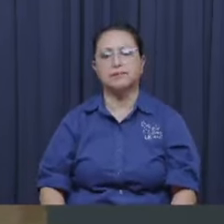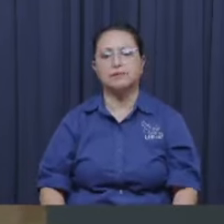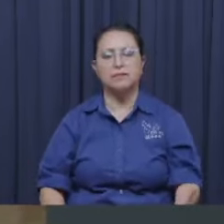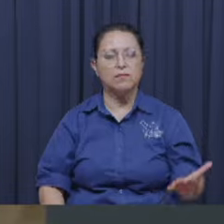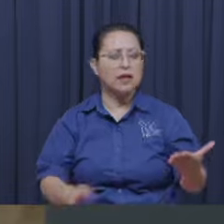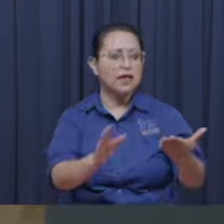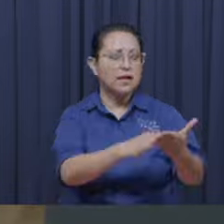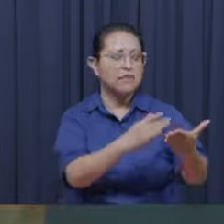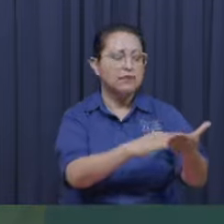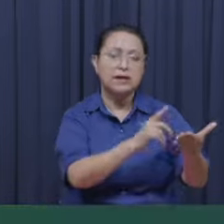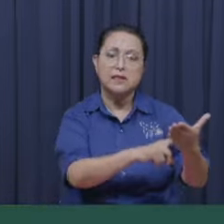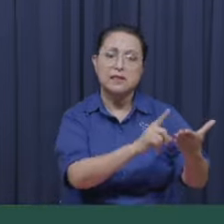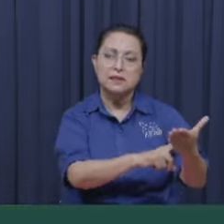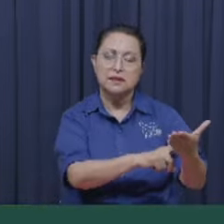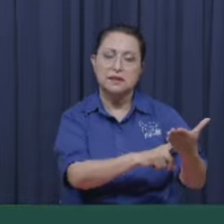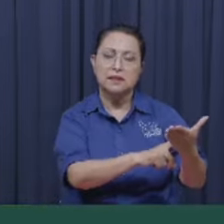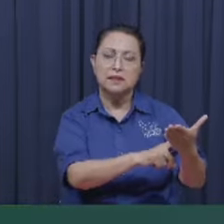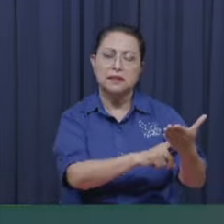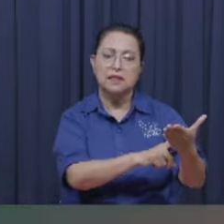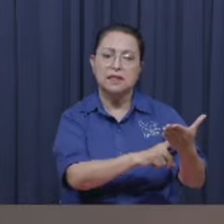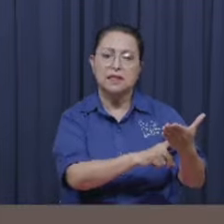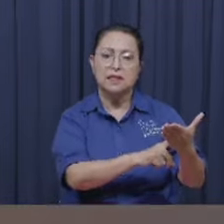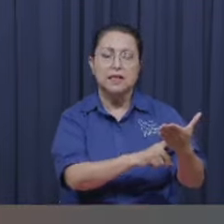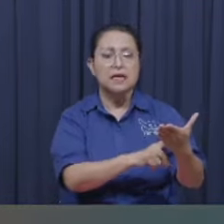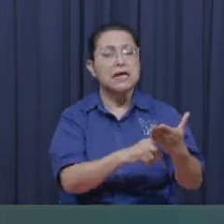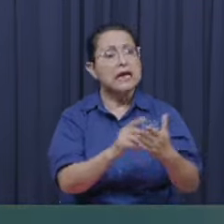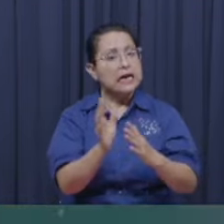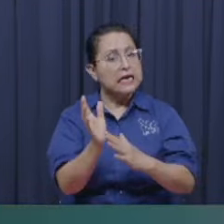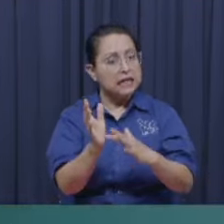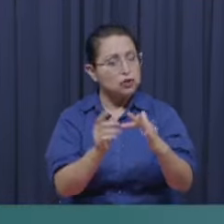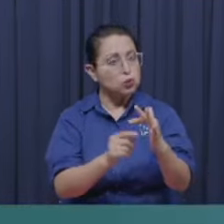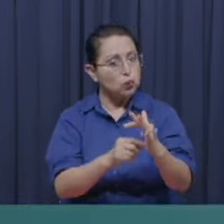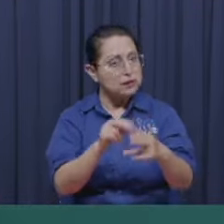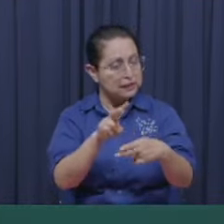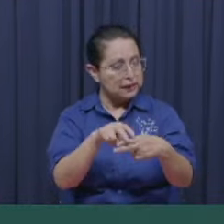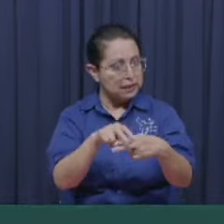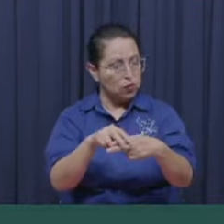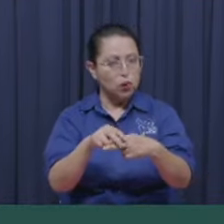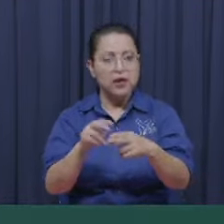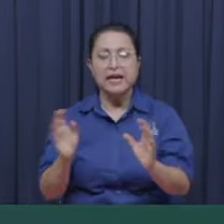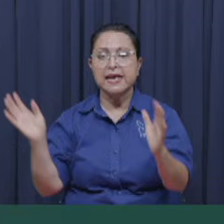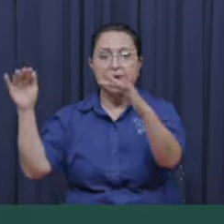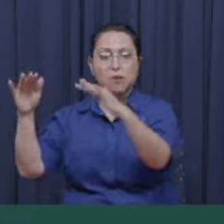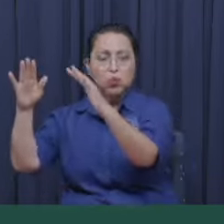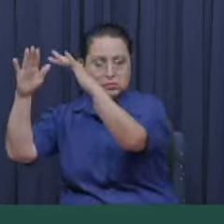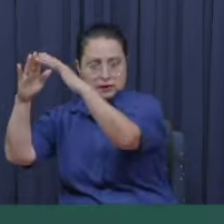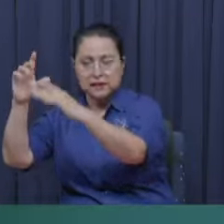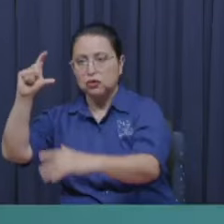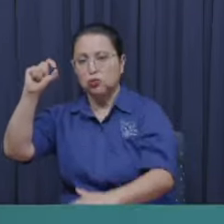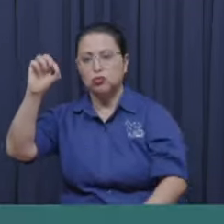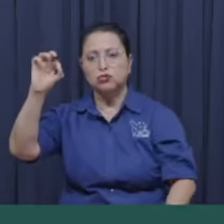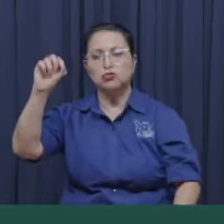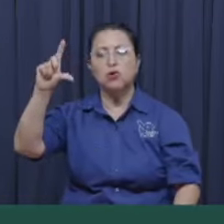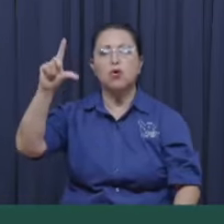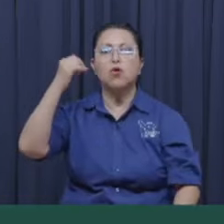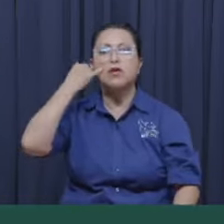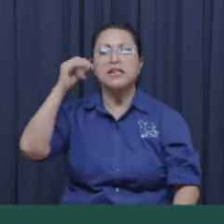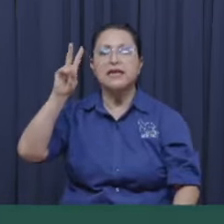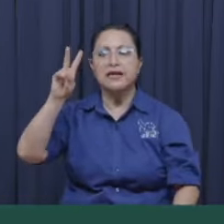Entonces ya se fueron, y estando sentado en el Monte de los Olivos, se le acercaron discípulos en